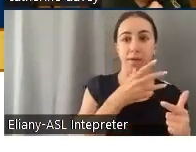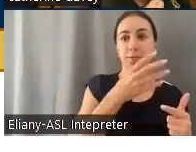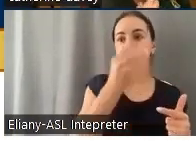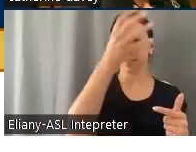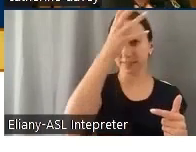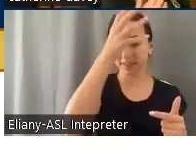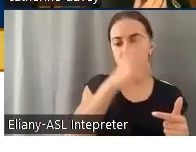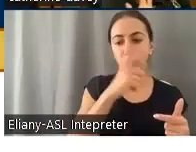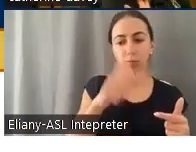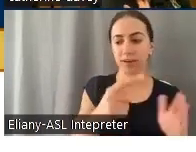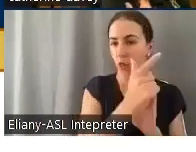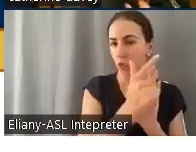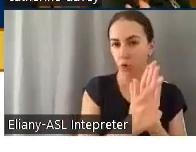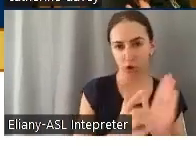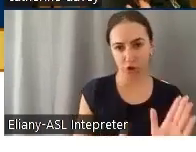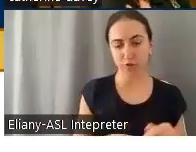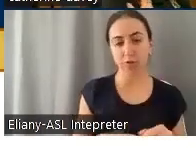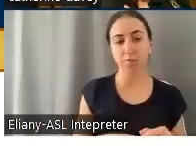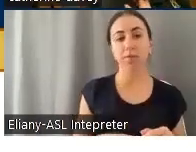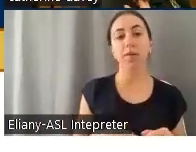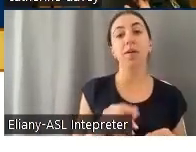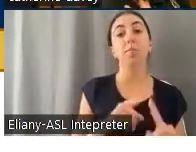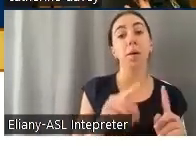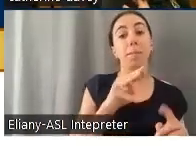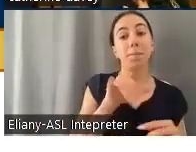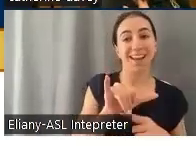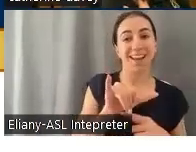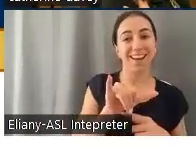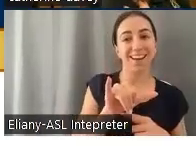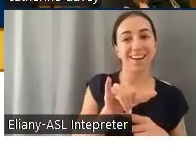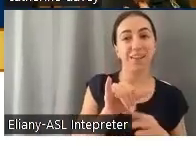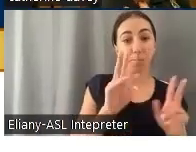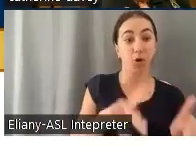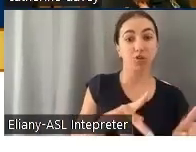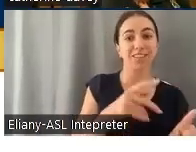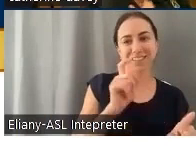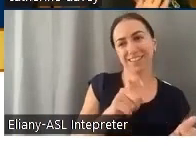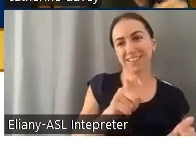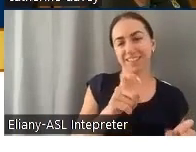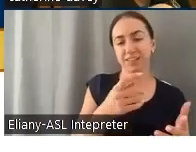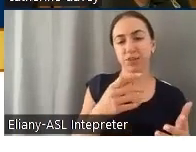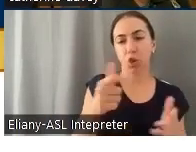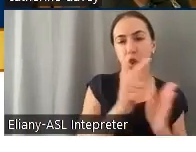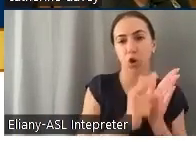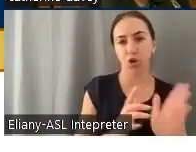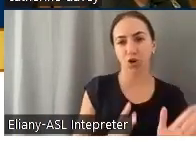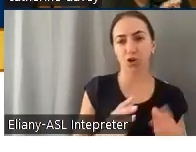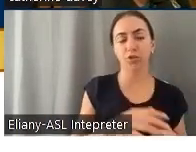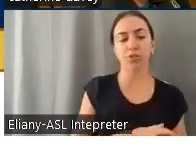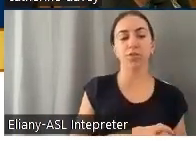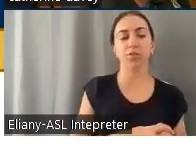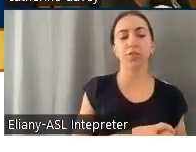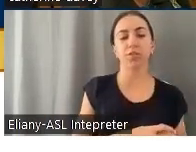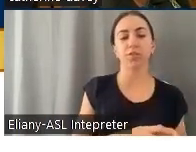la madre y el padre no necesariamente deben tener un abogado, pero podrían si quisieran, porque cuando hablamos acerca de quitarles los derechos civiles a